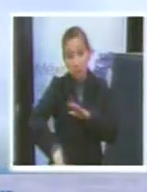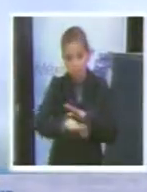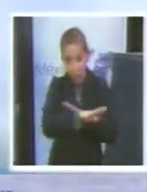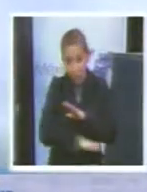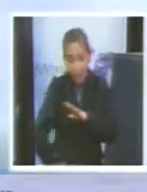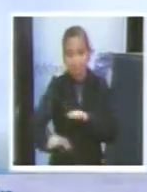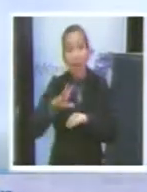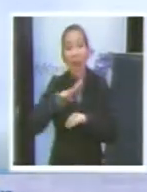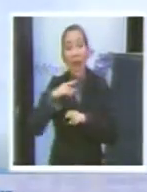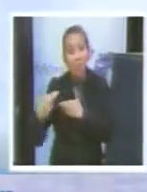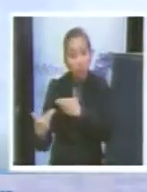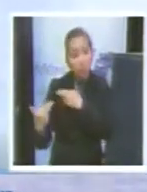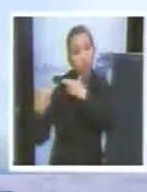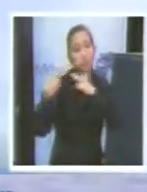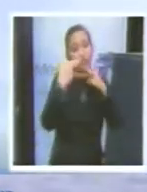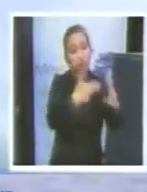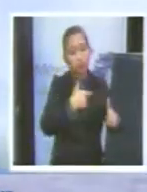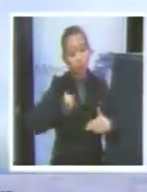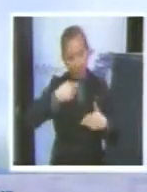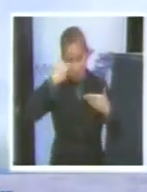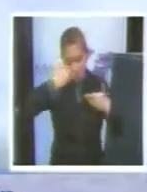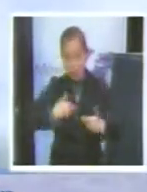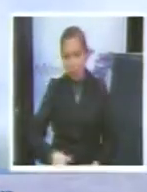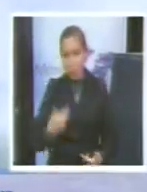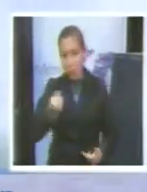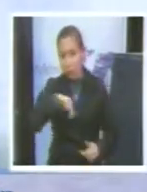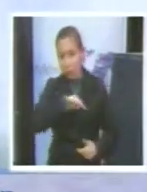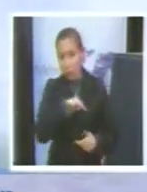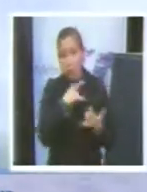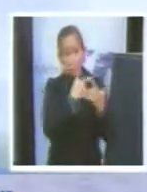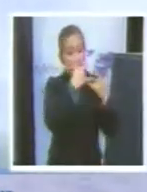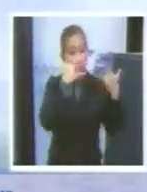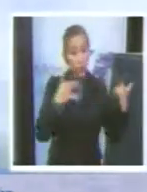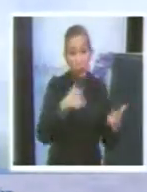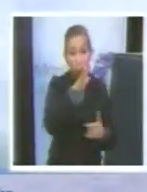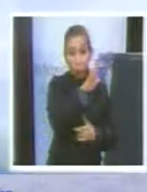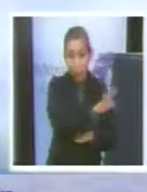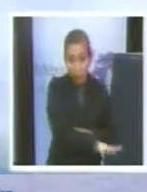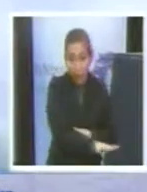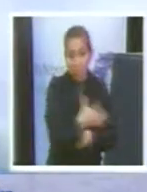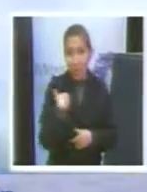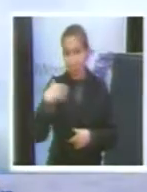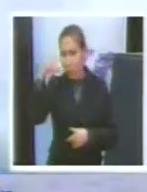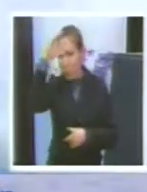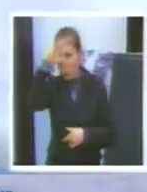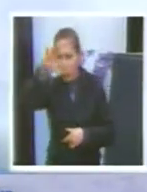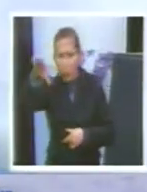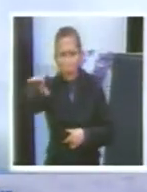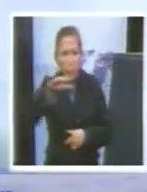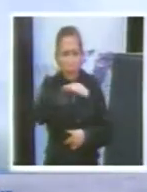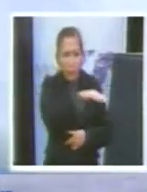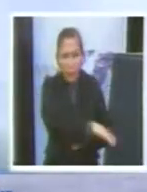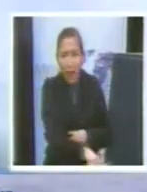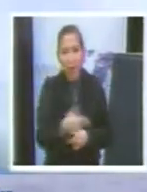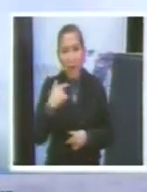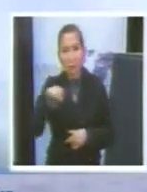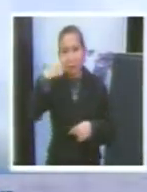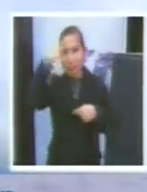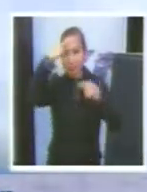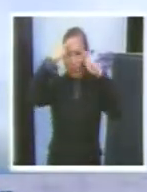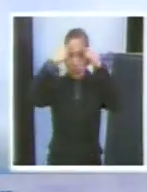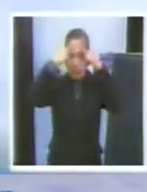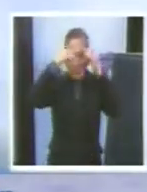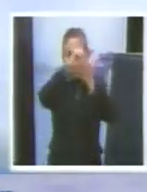está en nuestra forma de ser, está en nuestra historia, está en nuestra cultura, está en nuestro